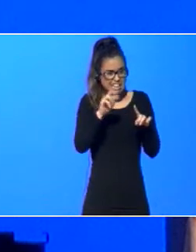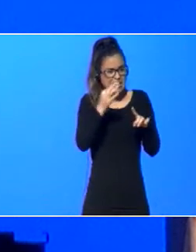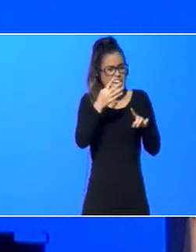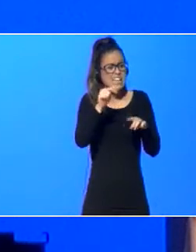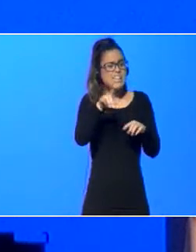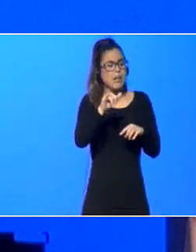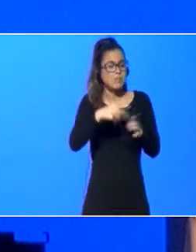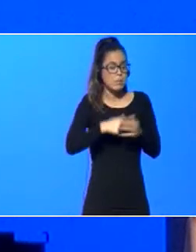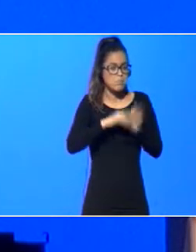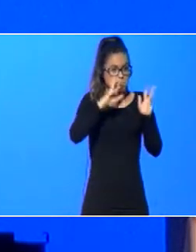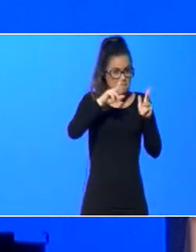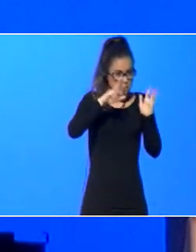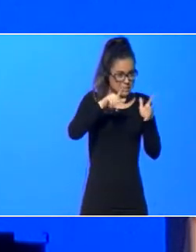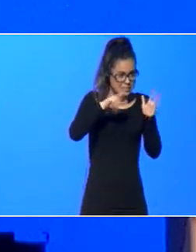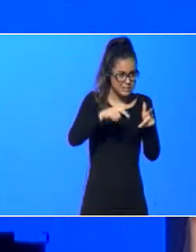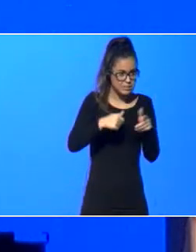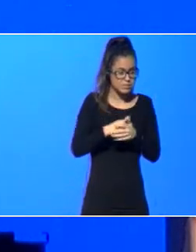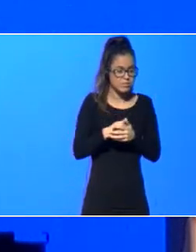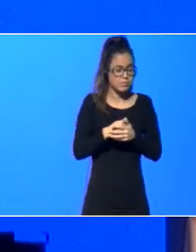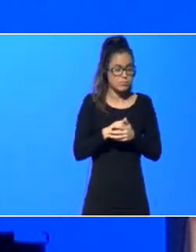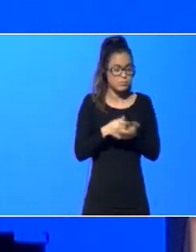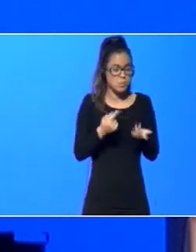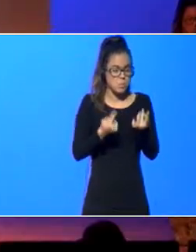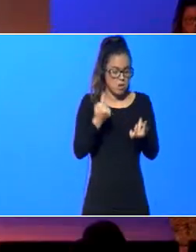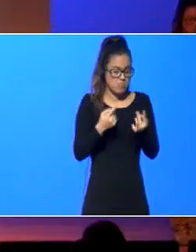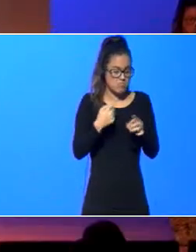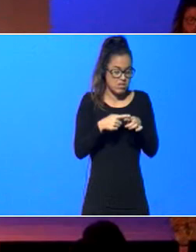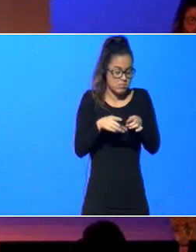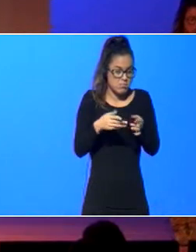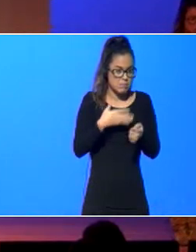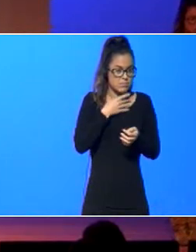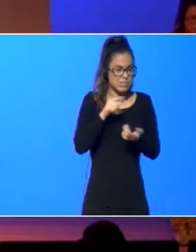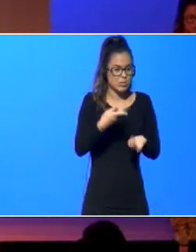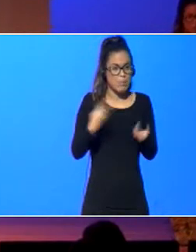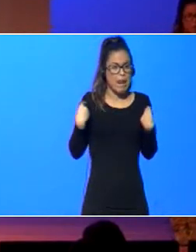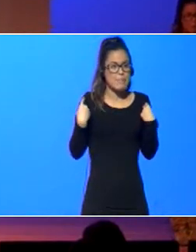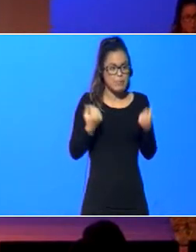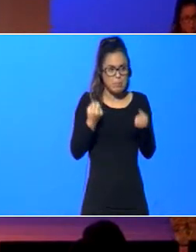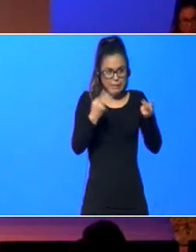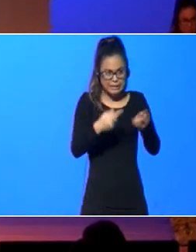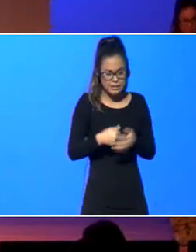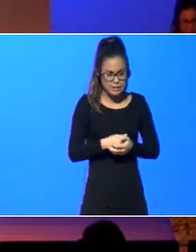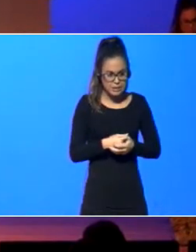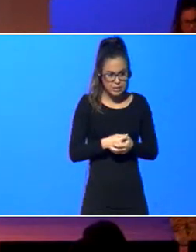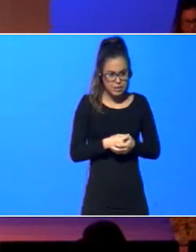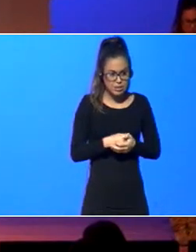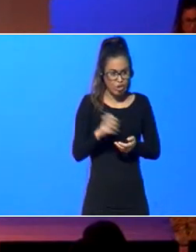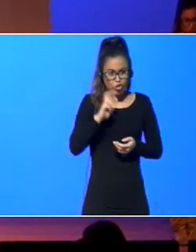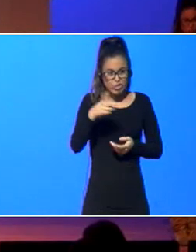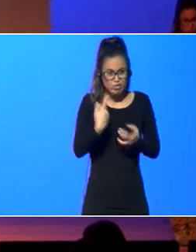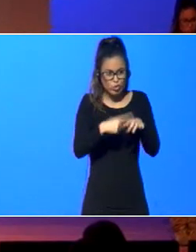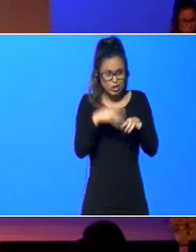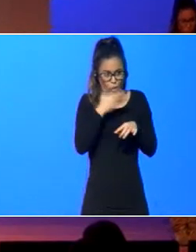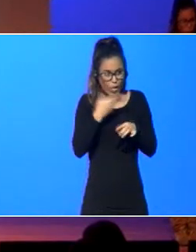bueno, a mí me gustó eso, y hice algunos años de exactas, pero es inútil para la vida, como tantas otras cosas que se enseñan. En